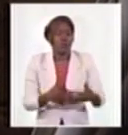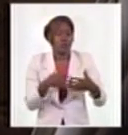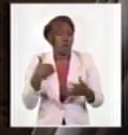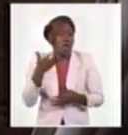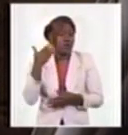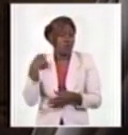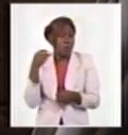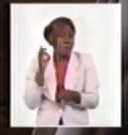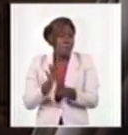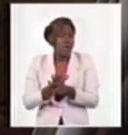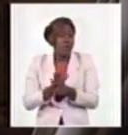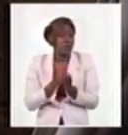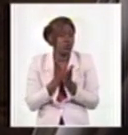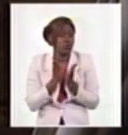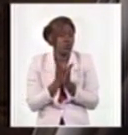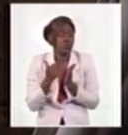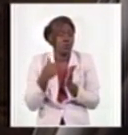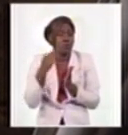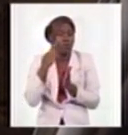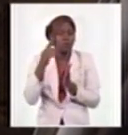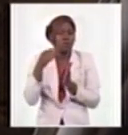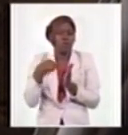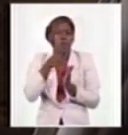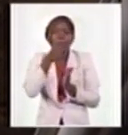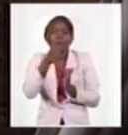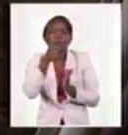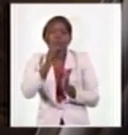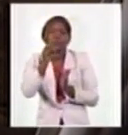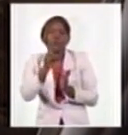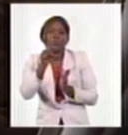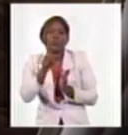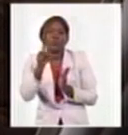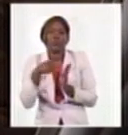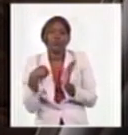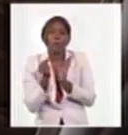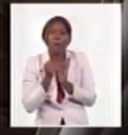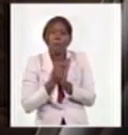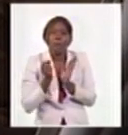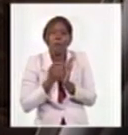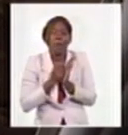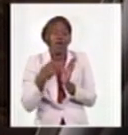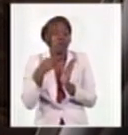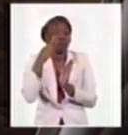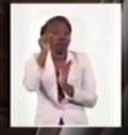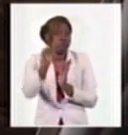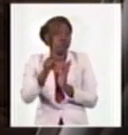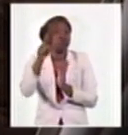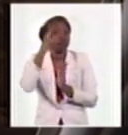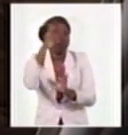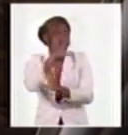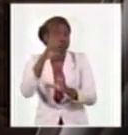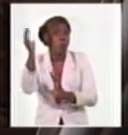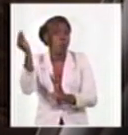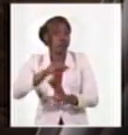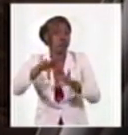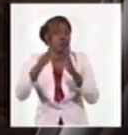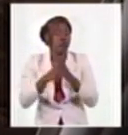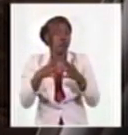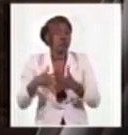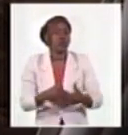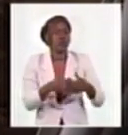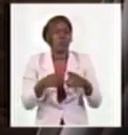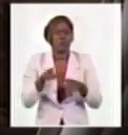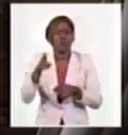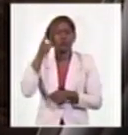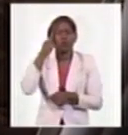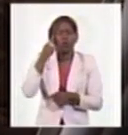tema, ¿usted recuerda algún otro momento en la historia de Estados Unidos en la que hay este nivel de polarización,